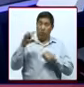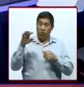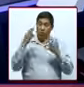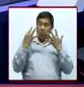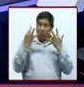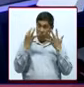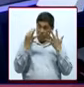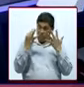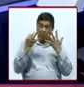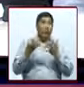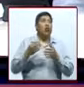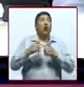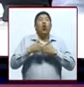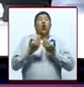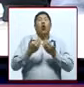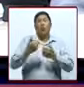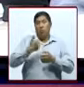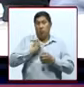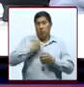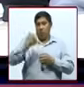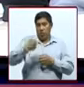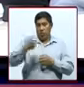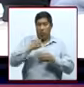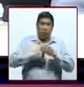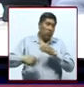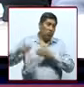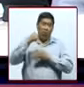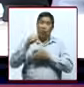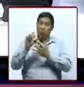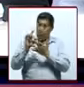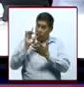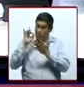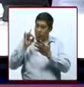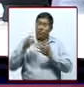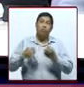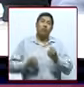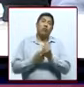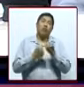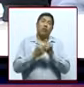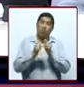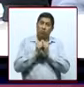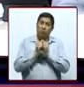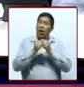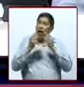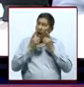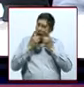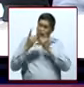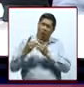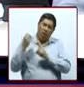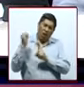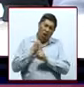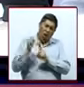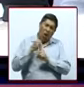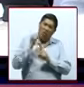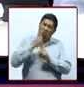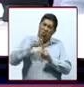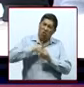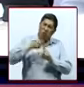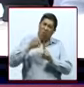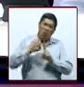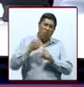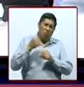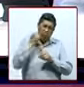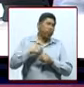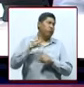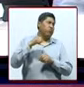Tribunal Supremo Electoral, en el marco de sus competencias, colaborará y coadyuvará en la atención de las denuncias de acoso y violencia política, además